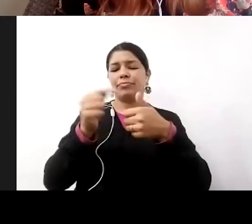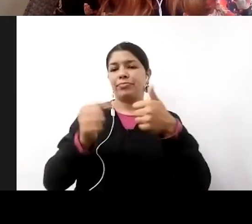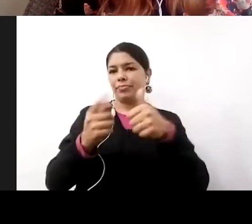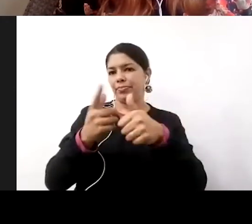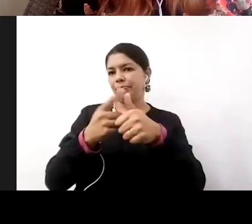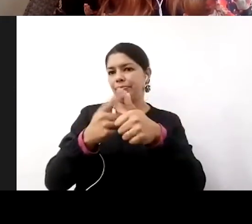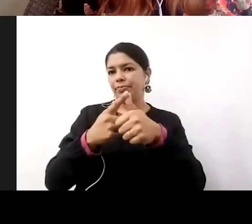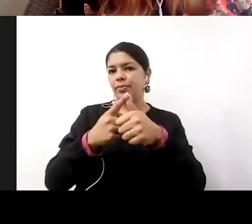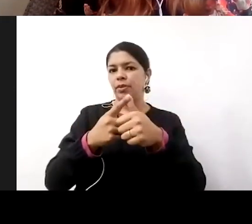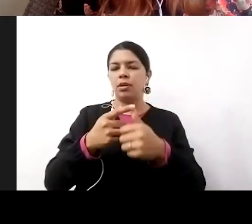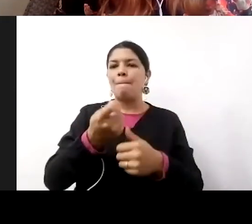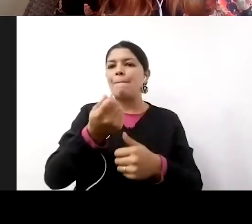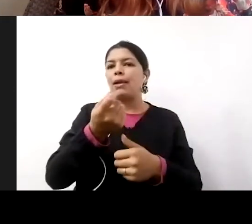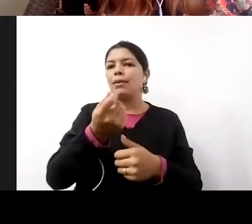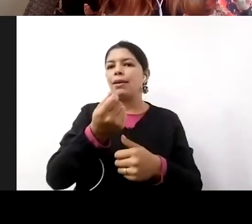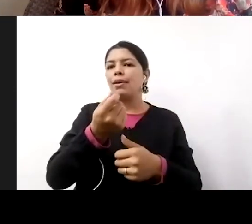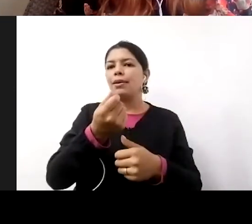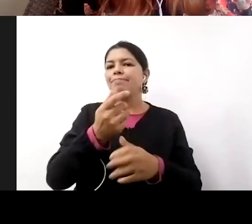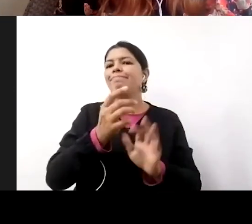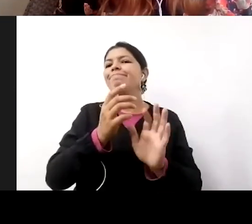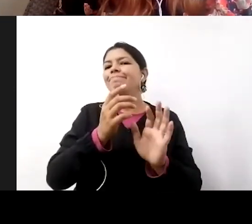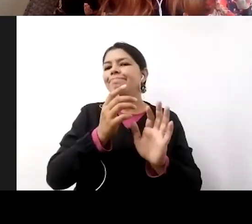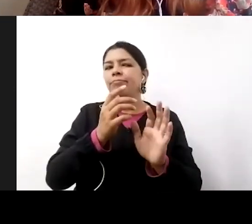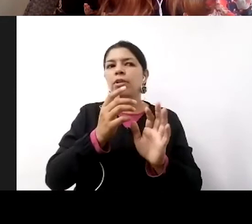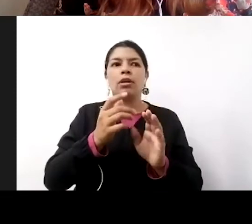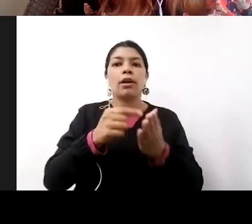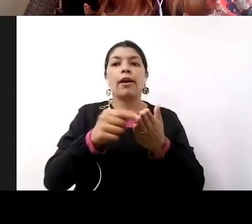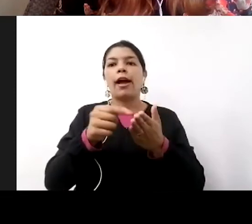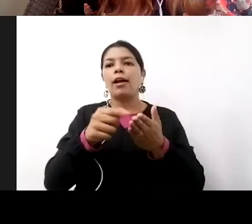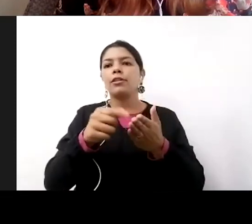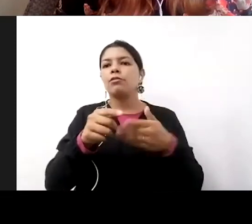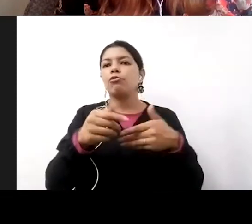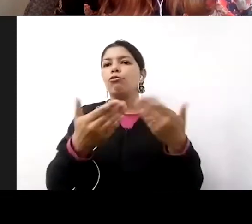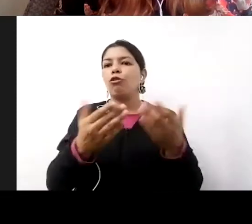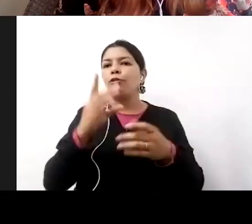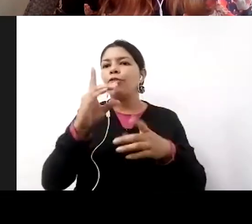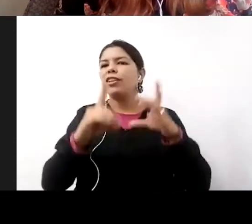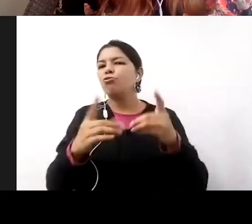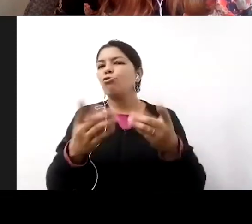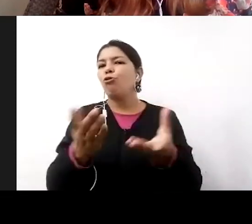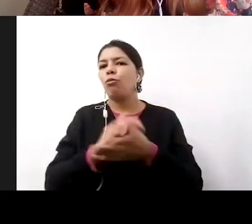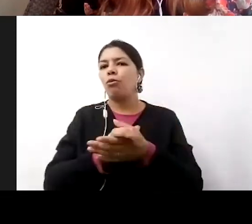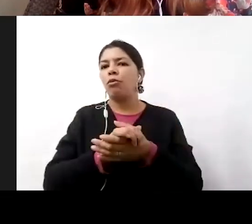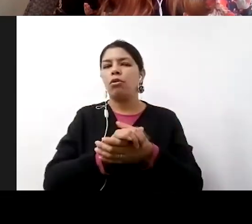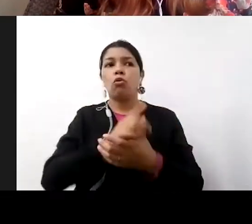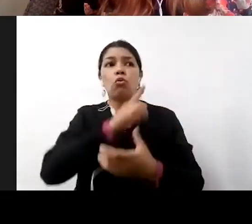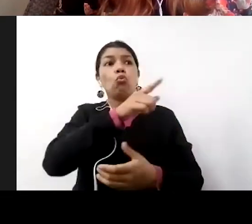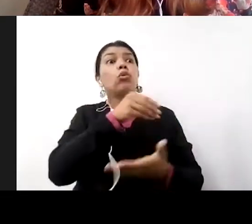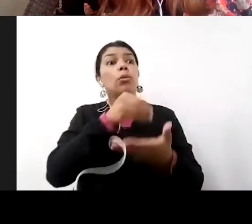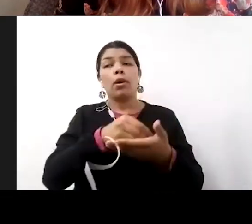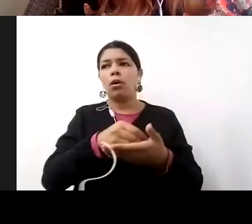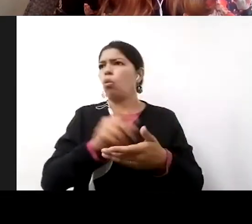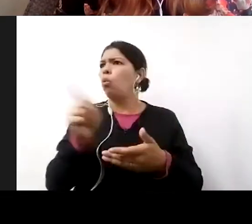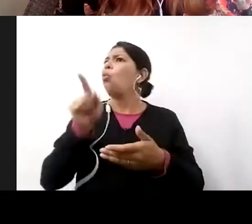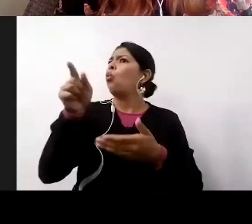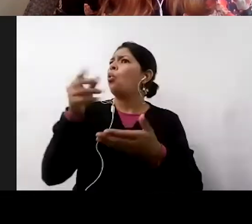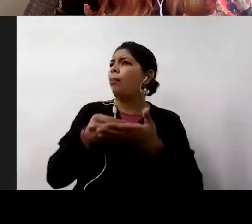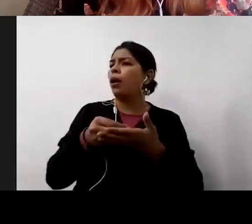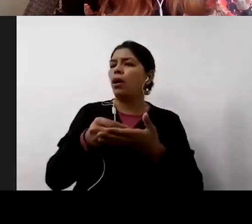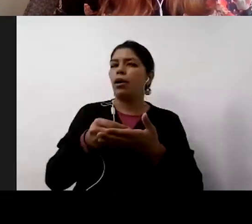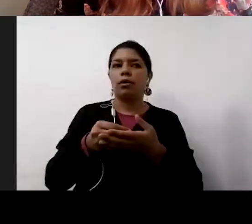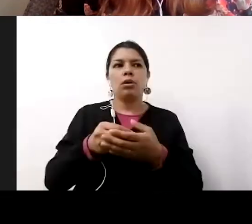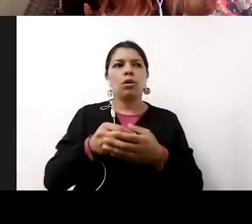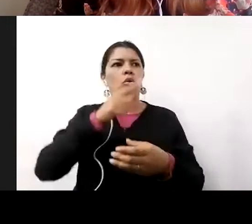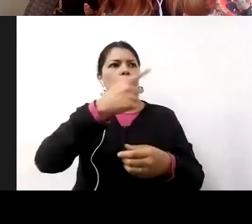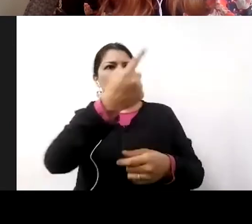de los recursos, cómo se gasta el dinero, quién aporta para una cosa, quién aporta para otra, quién tiene más autoridad